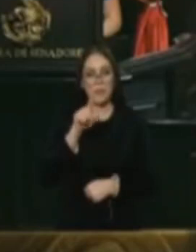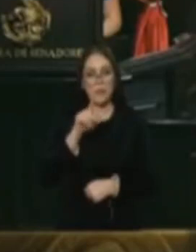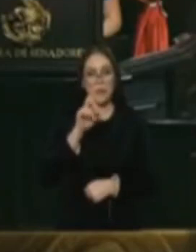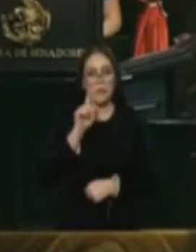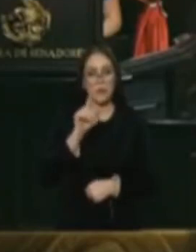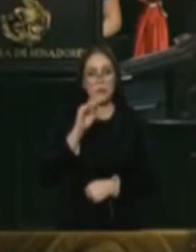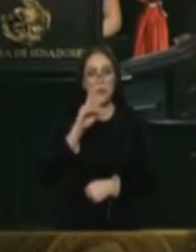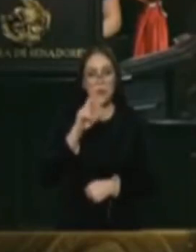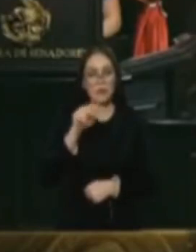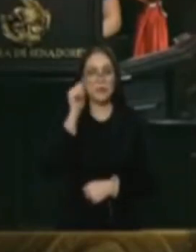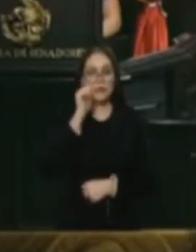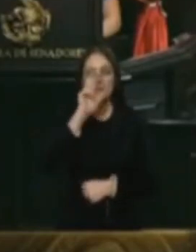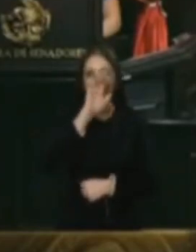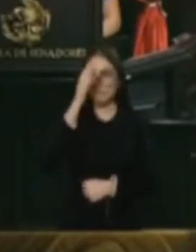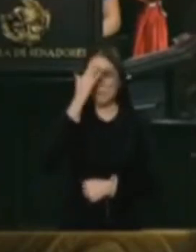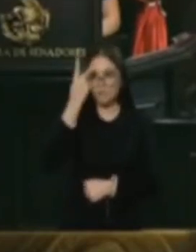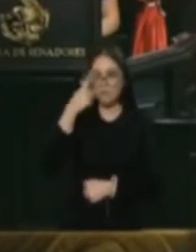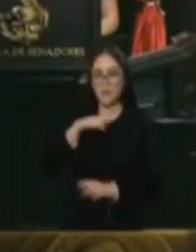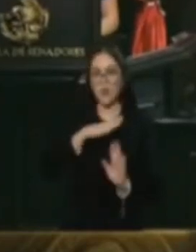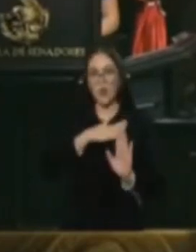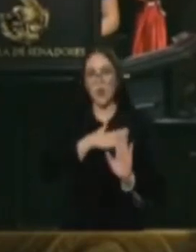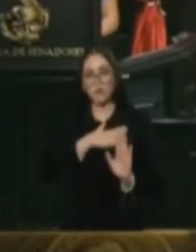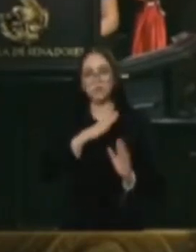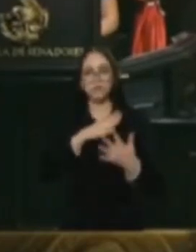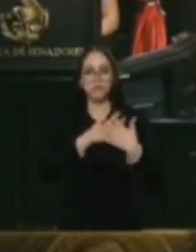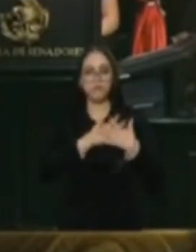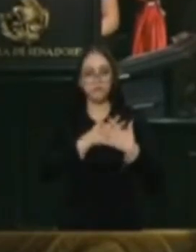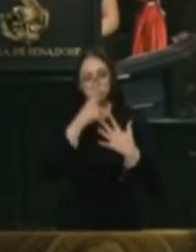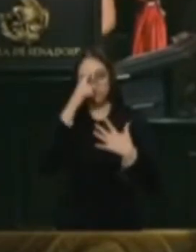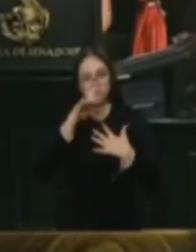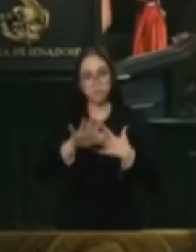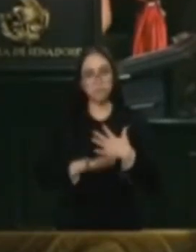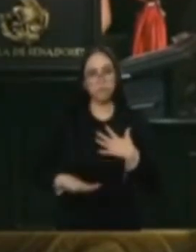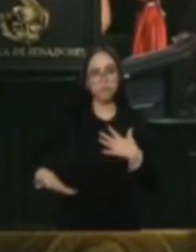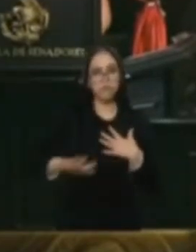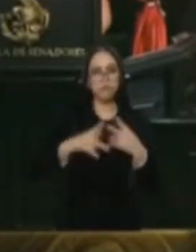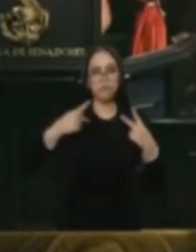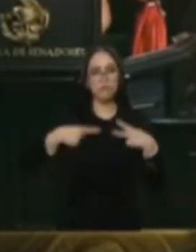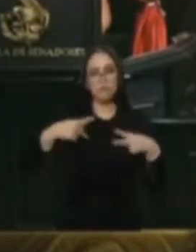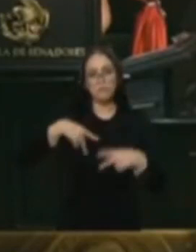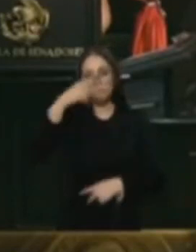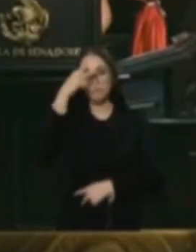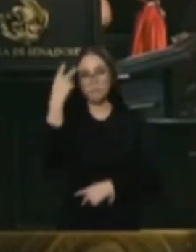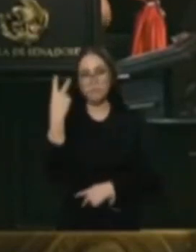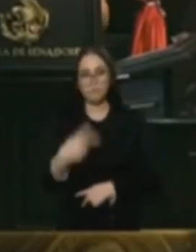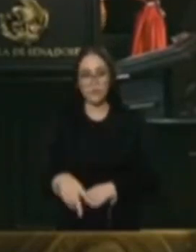su compromiso, amor y lealtad al pueblo de México. Y desde aquí